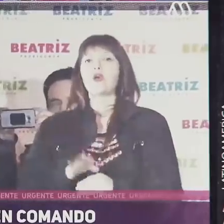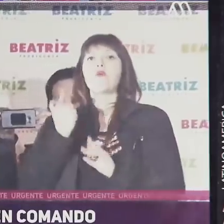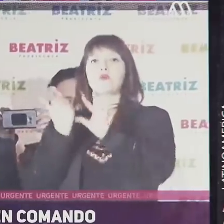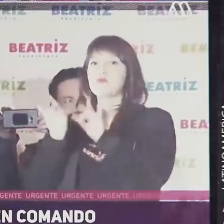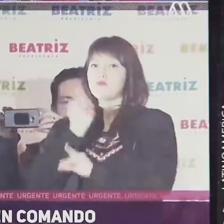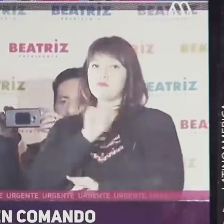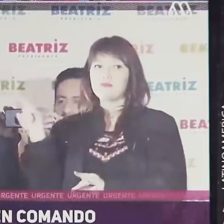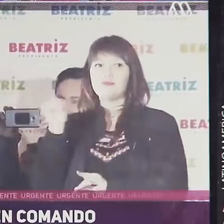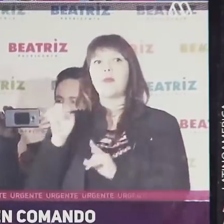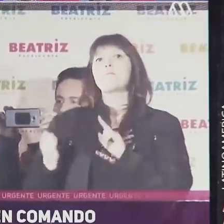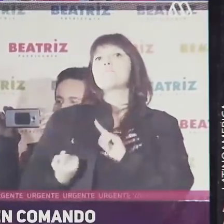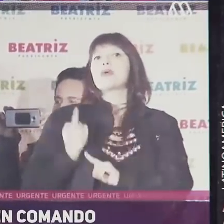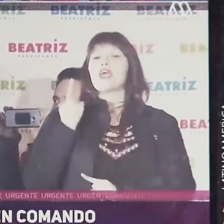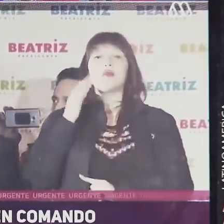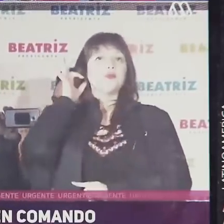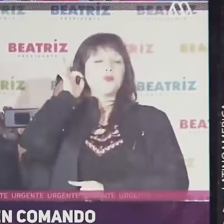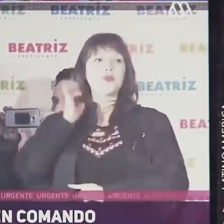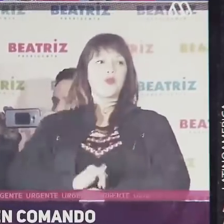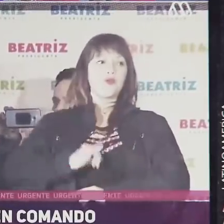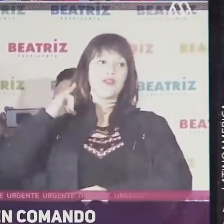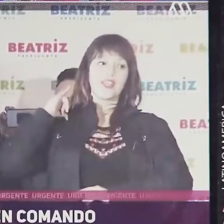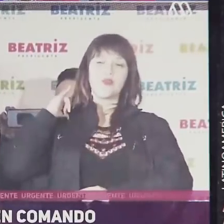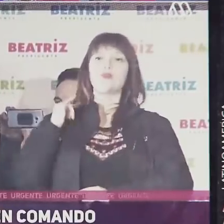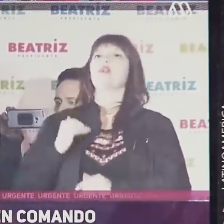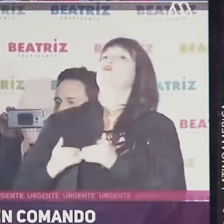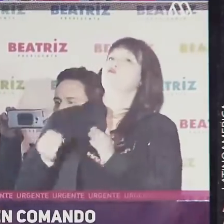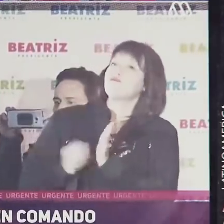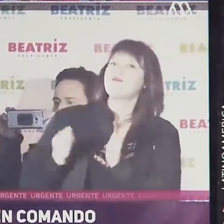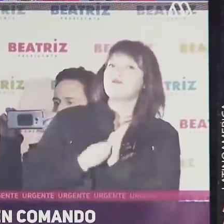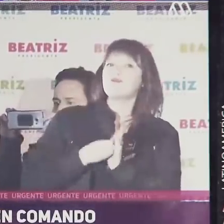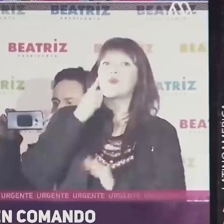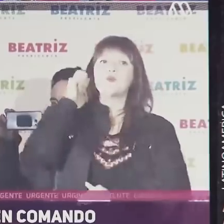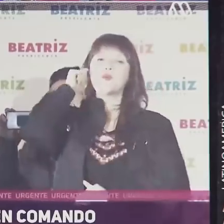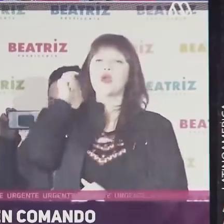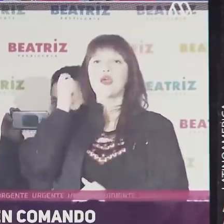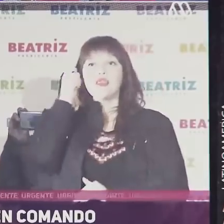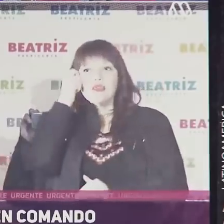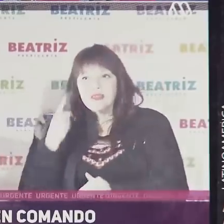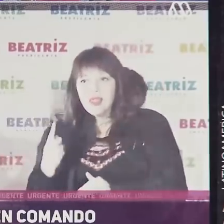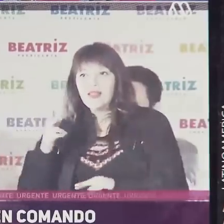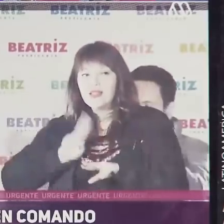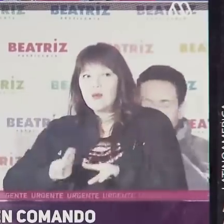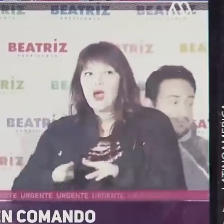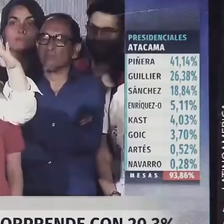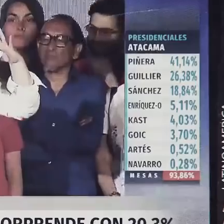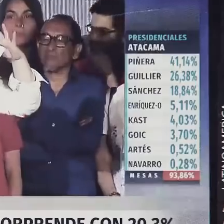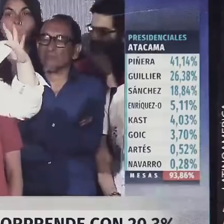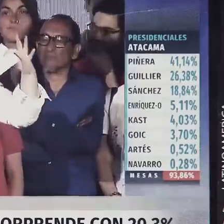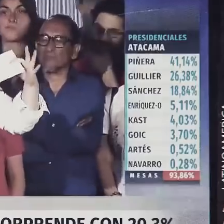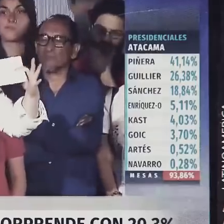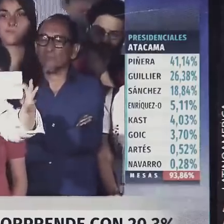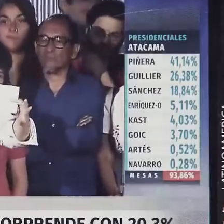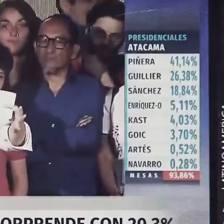Hoy se habla del primer gobierno feminista de la historia de Chile y cada día son más los hombres y mujeres que entienden de qué estamos hablando.